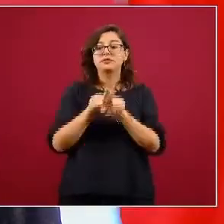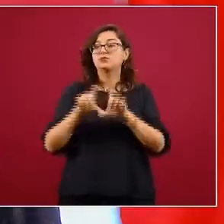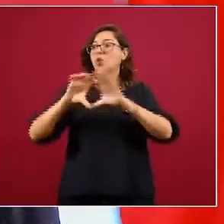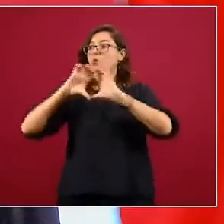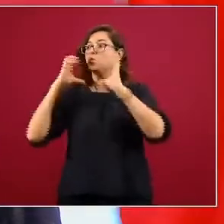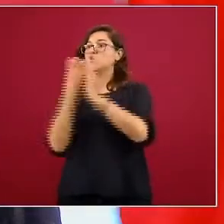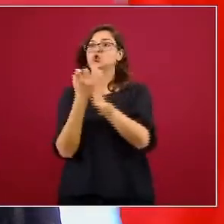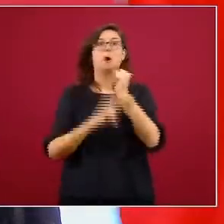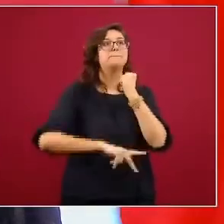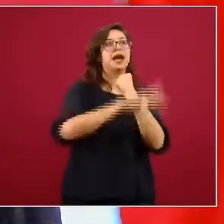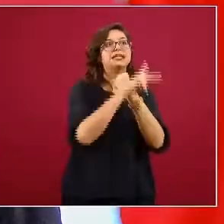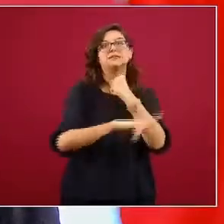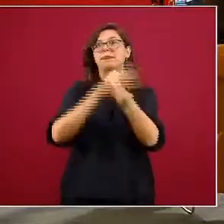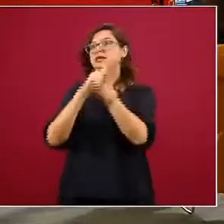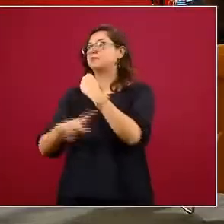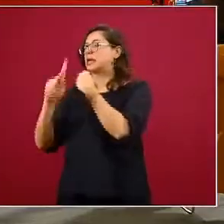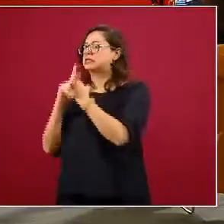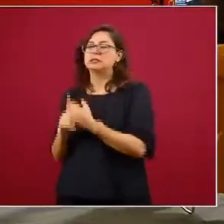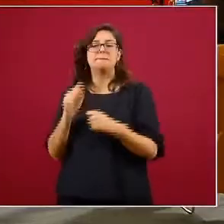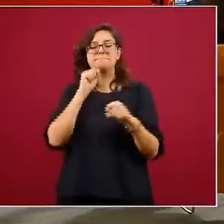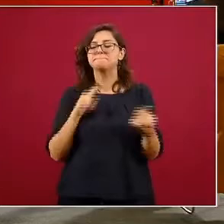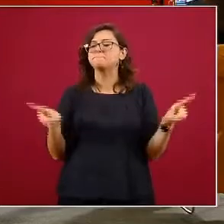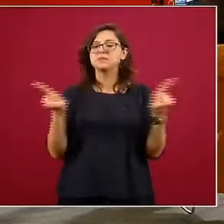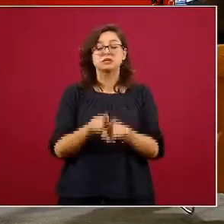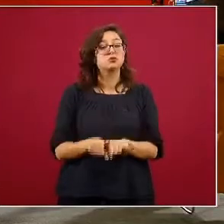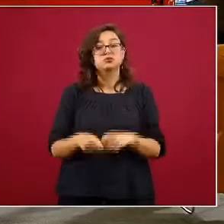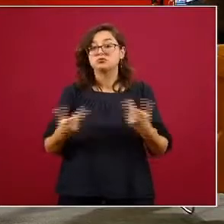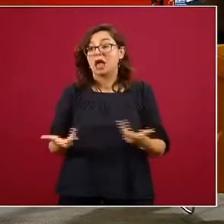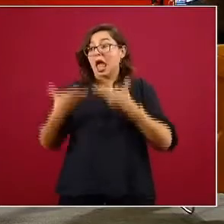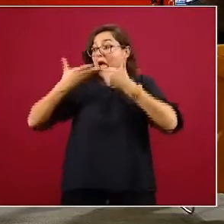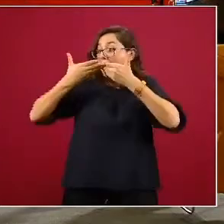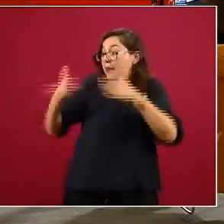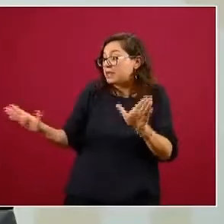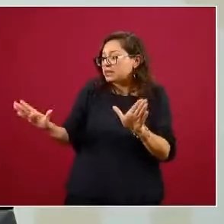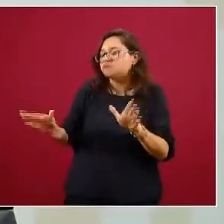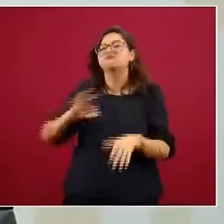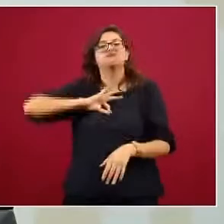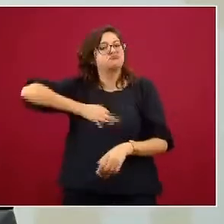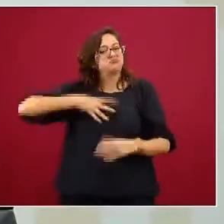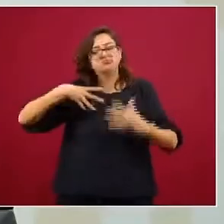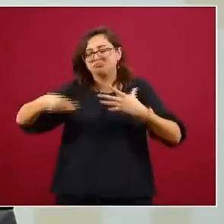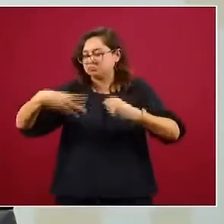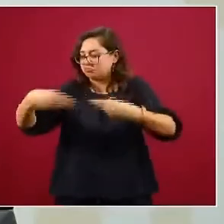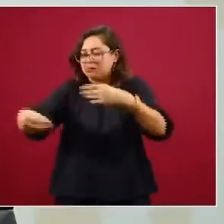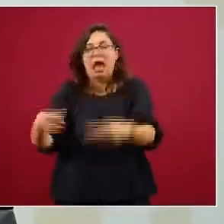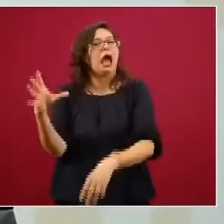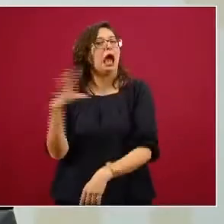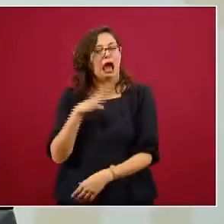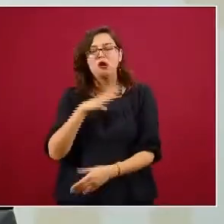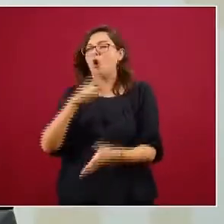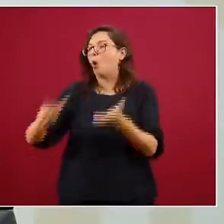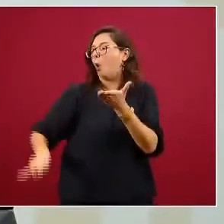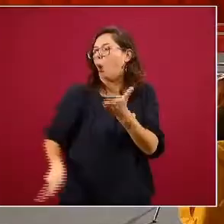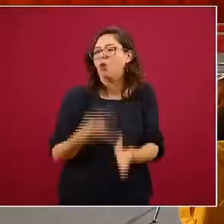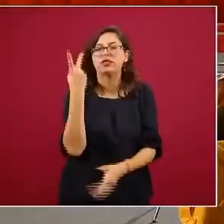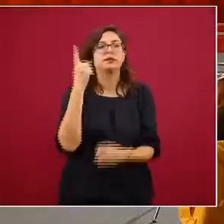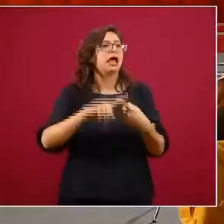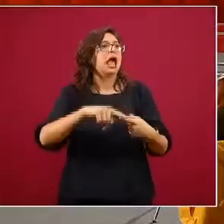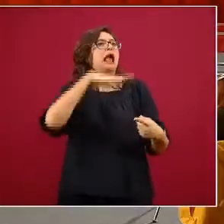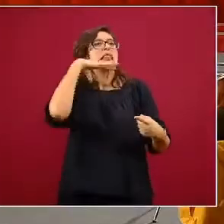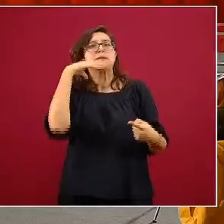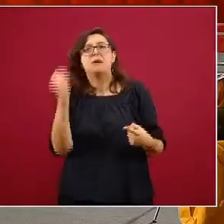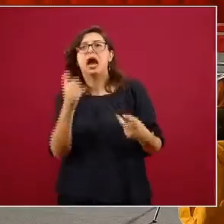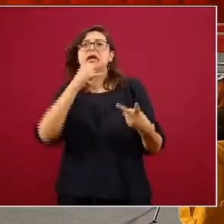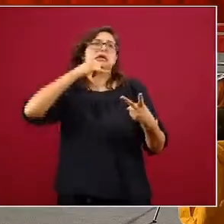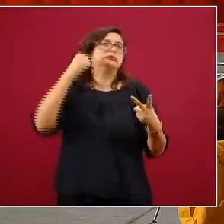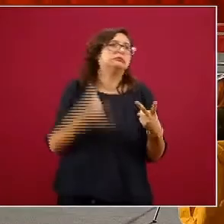mundo y todas sus regiones. Inescapablemente. Esto ya lo tuvo Francia, lo tuvo Alemania, lo tuvo España, lo tuvo Italia, lo